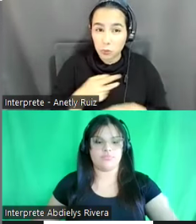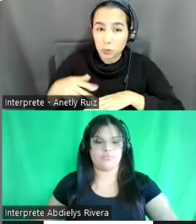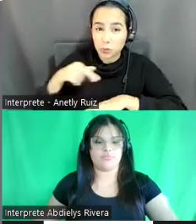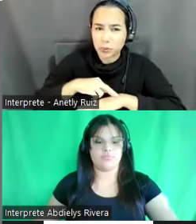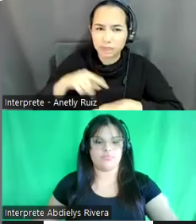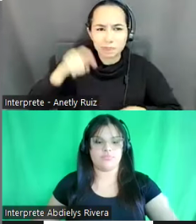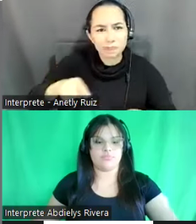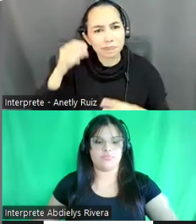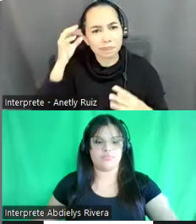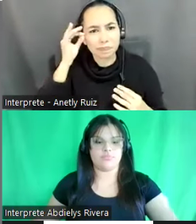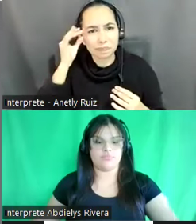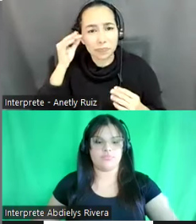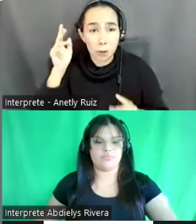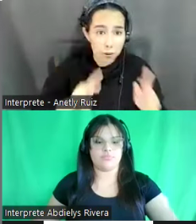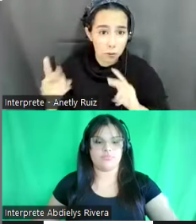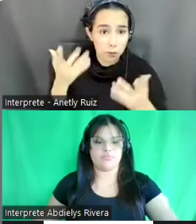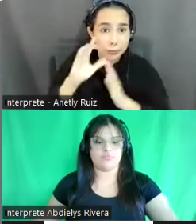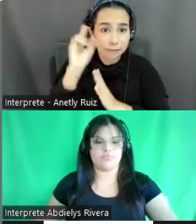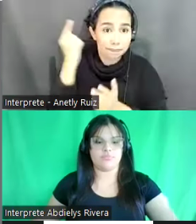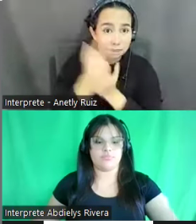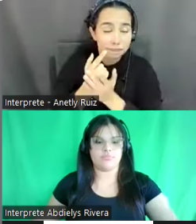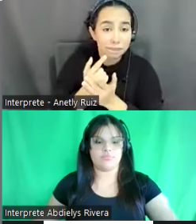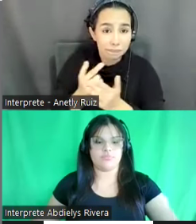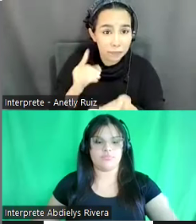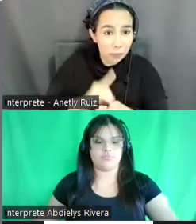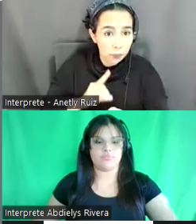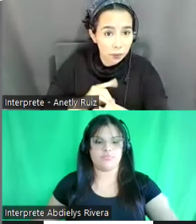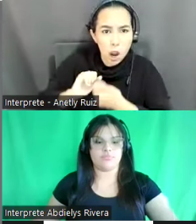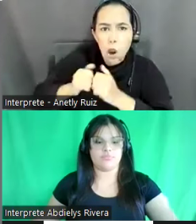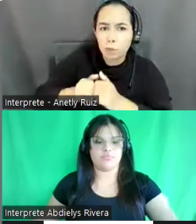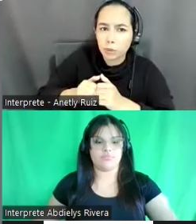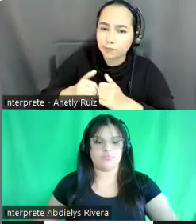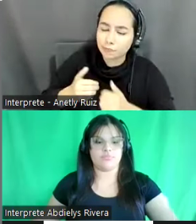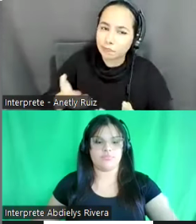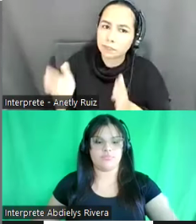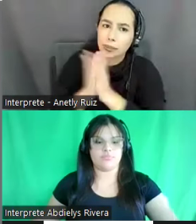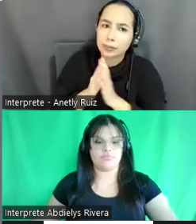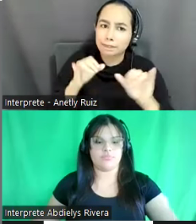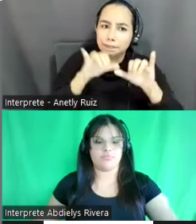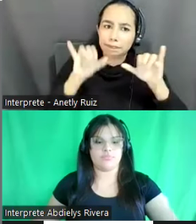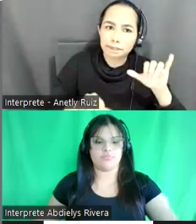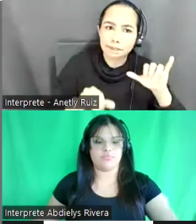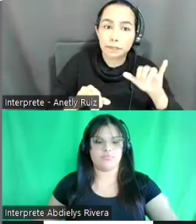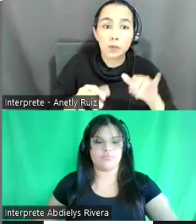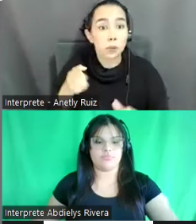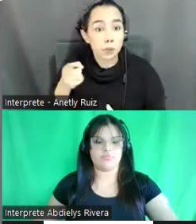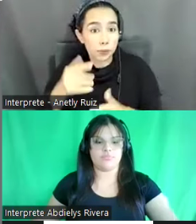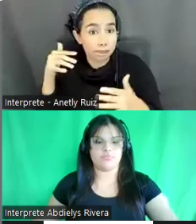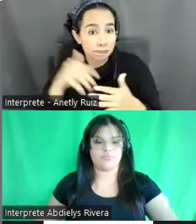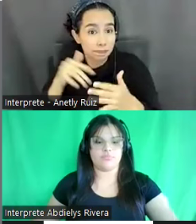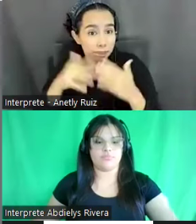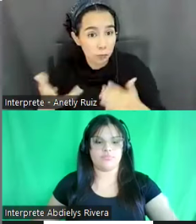personas quieran quedarse. Uno, que los que están, ¿verdad?, formándose en el país quieran